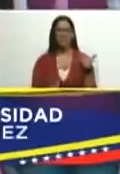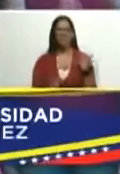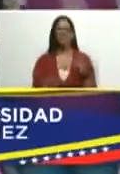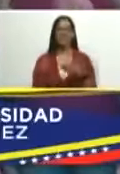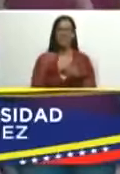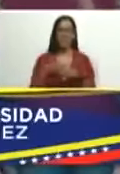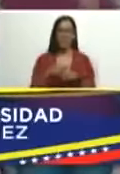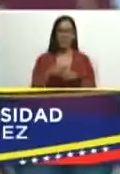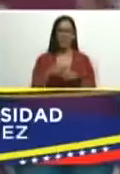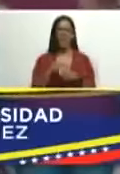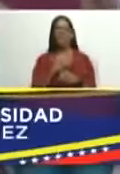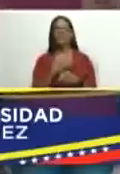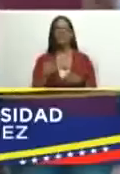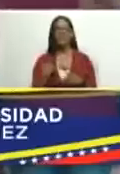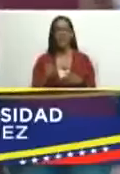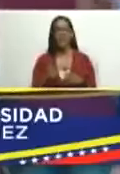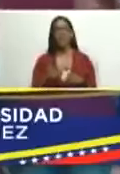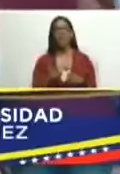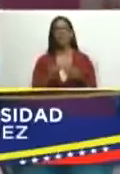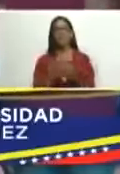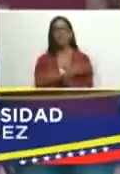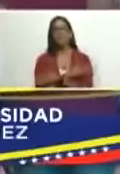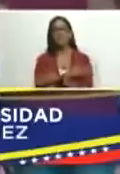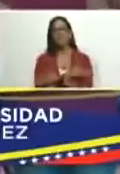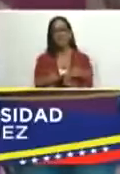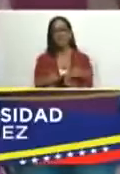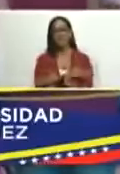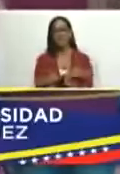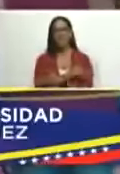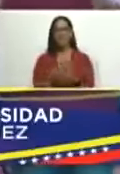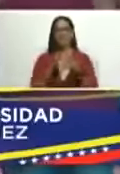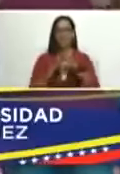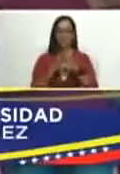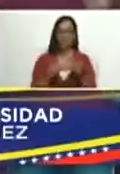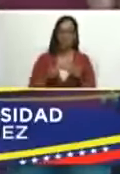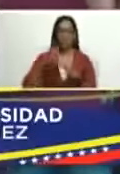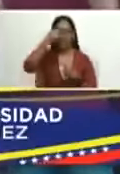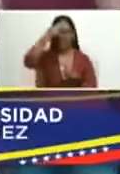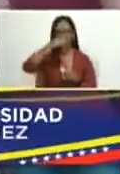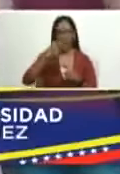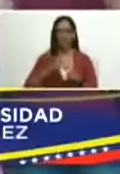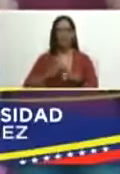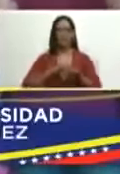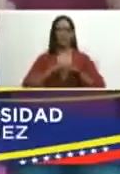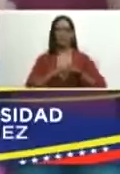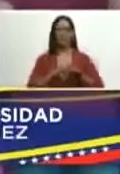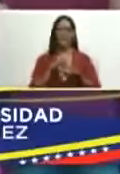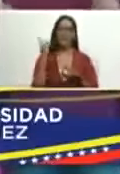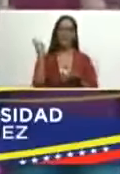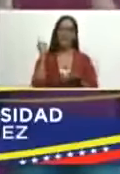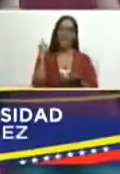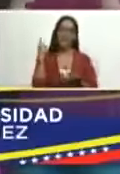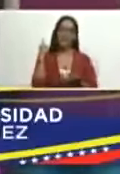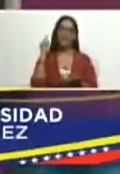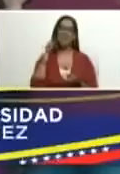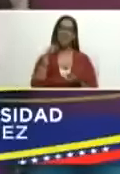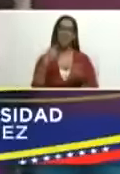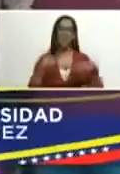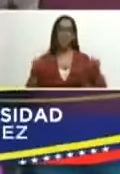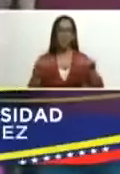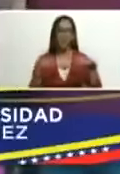eso, quiero extenderle las felicitaciones de todo el pueblo de Trujillo, que ayer en su cumpleaños